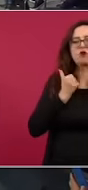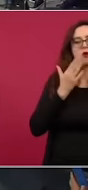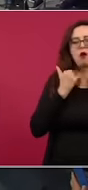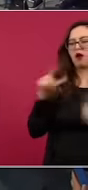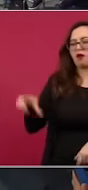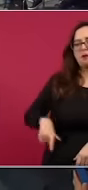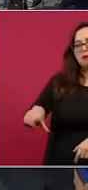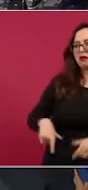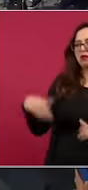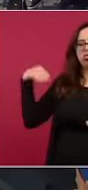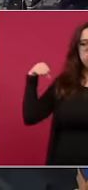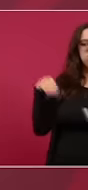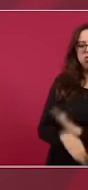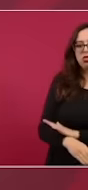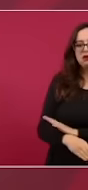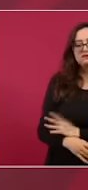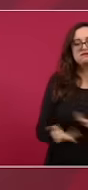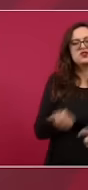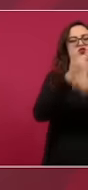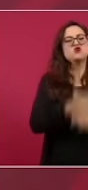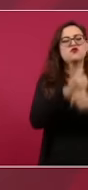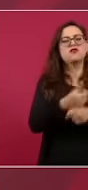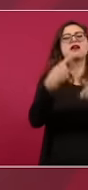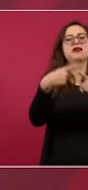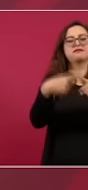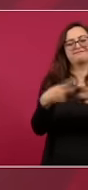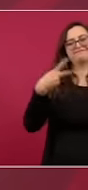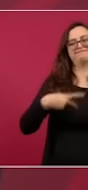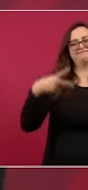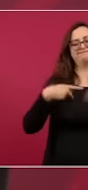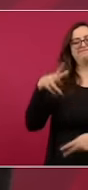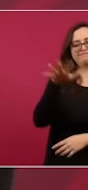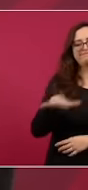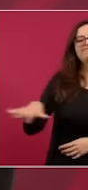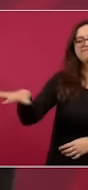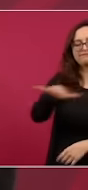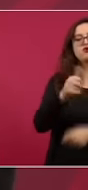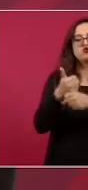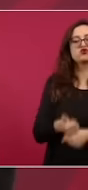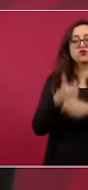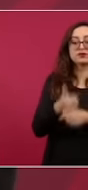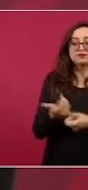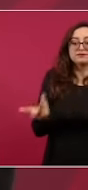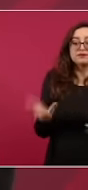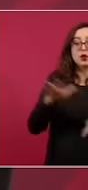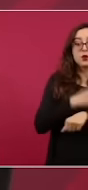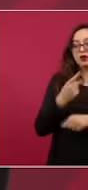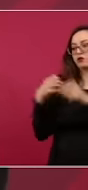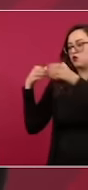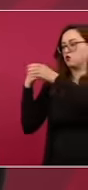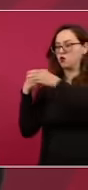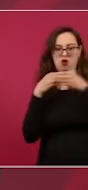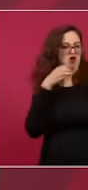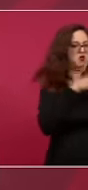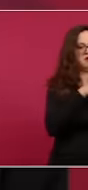¿Quién sufre? El pueblo. Todo por los intereses de las